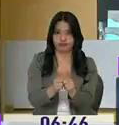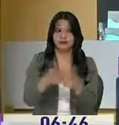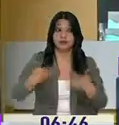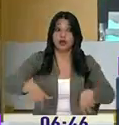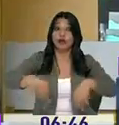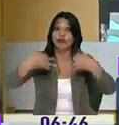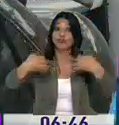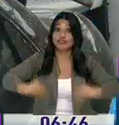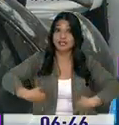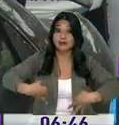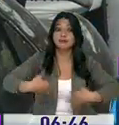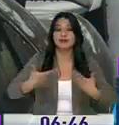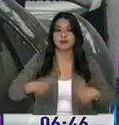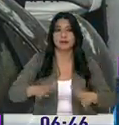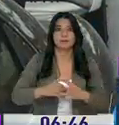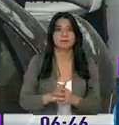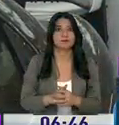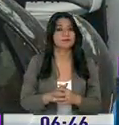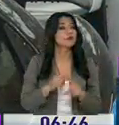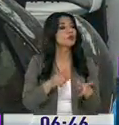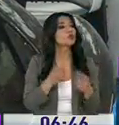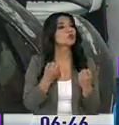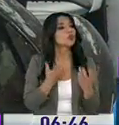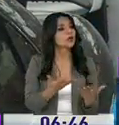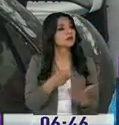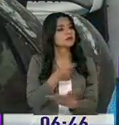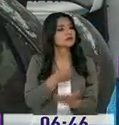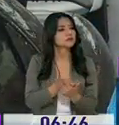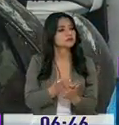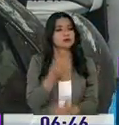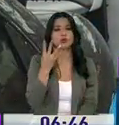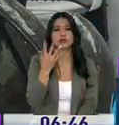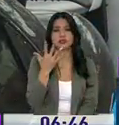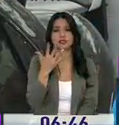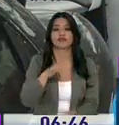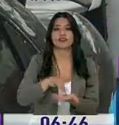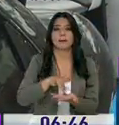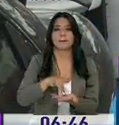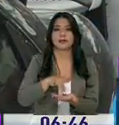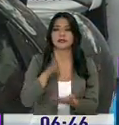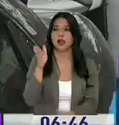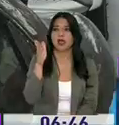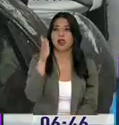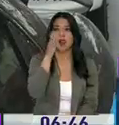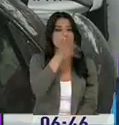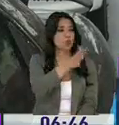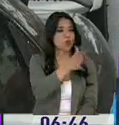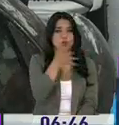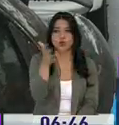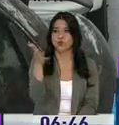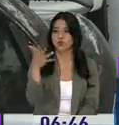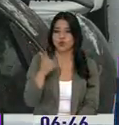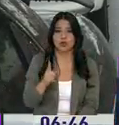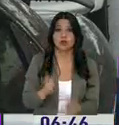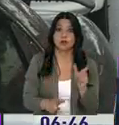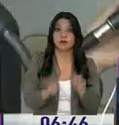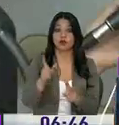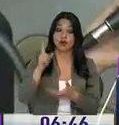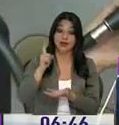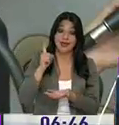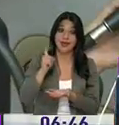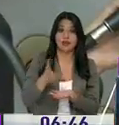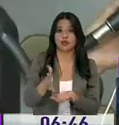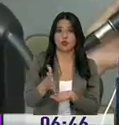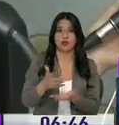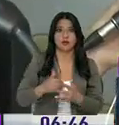casos en el país. ¿Cuántas farmacias preguntó usted? Más o menos unas 4 o 5 farmacias. Sí, me dijeron que no había ya. Incluso el gel tampoco hay.